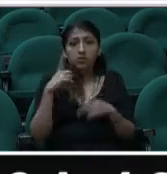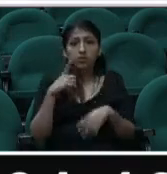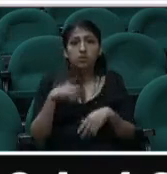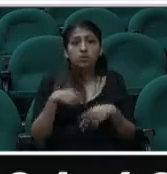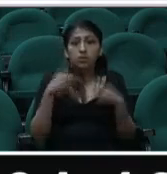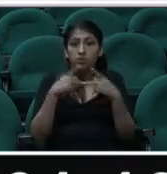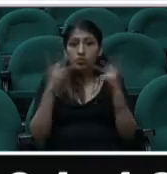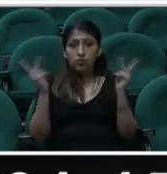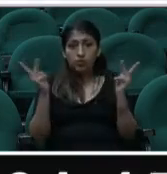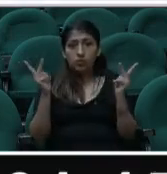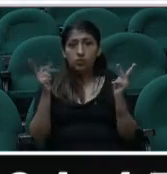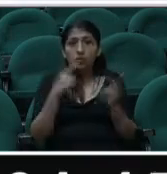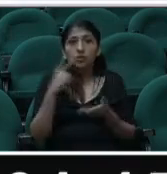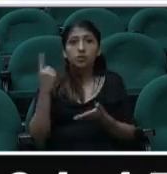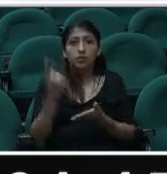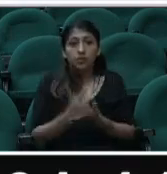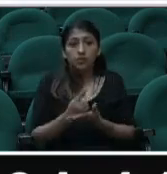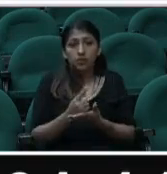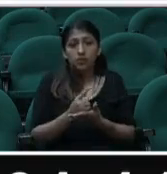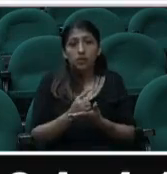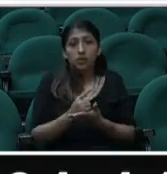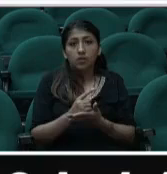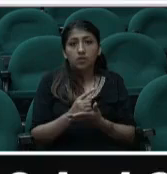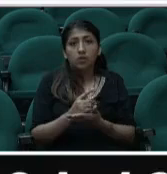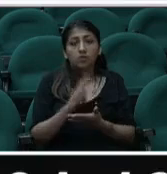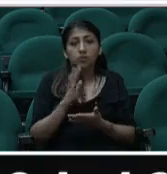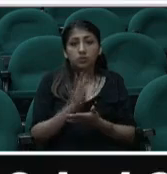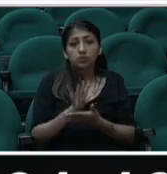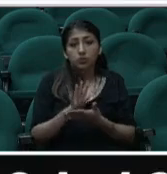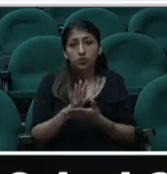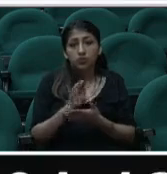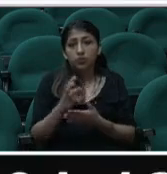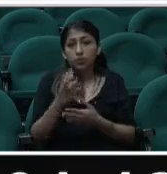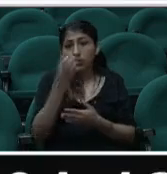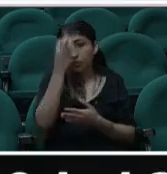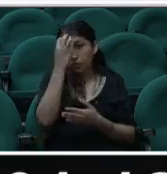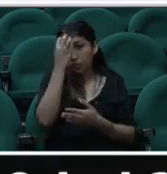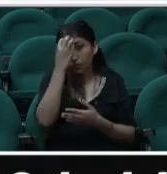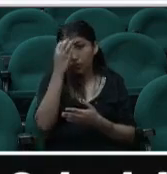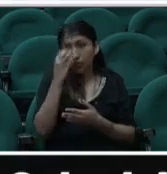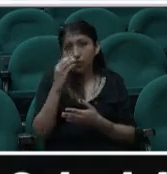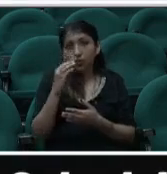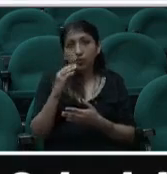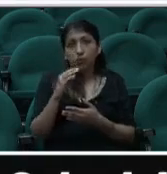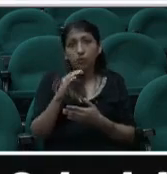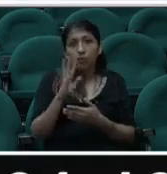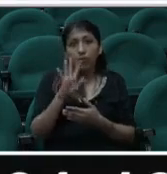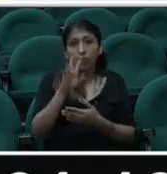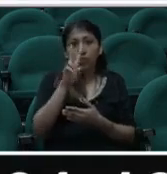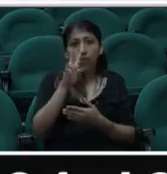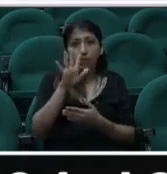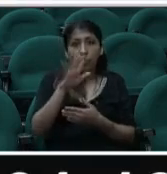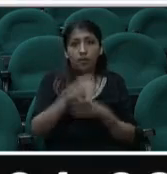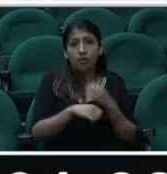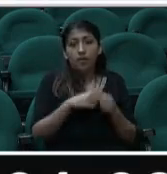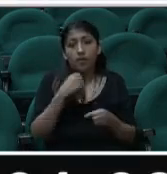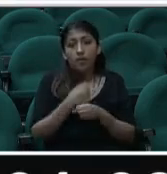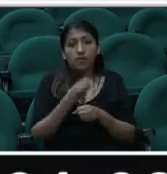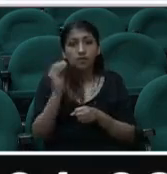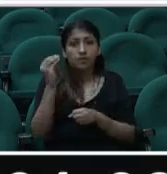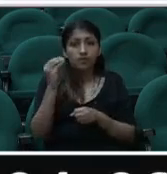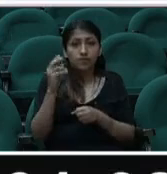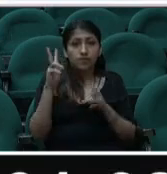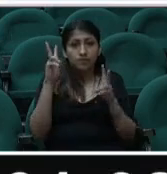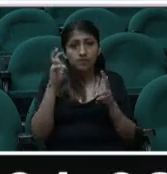pública si bien es cierto al ser también un educador y ya de alrededor de 25 años muy joven